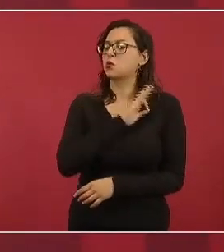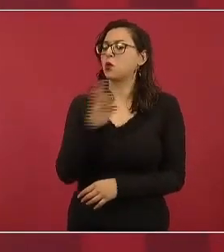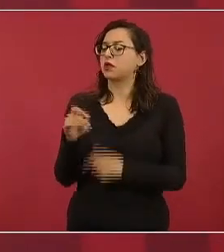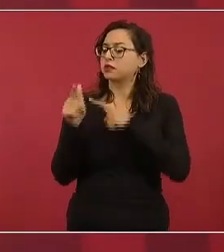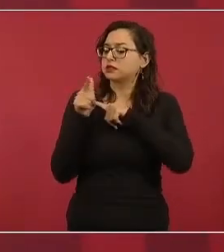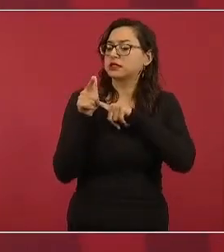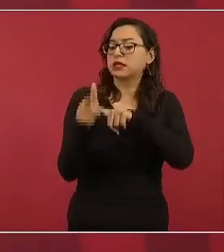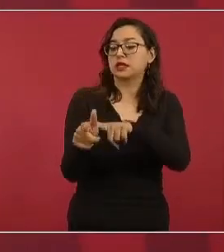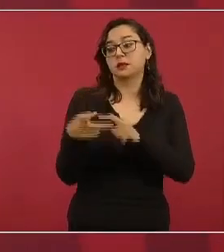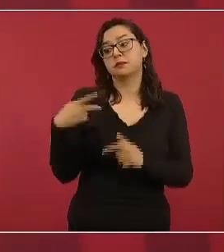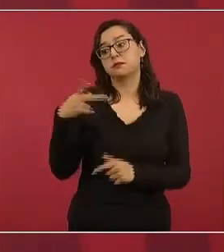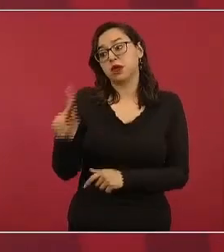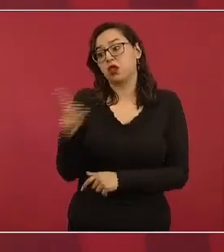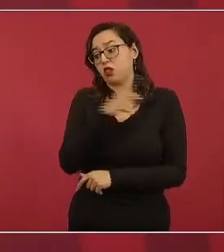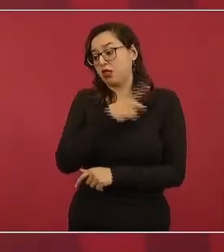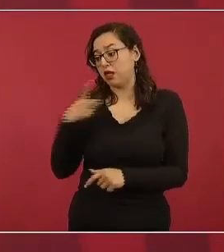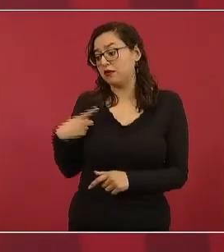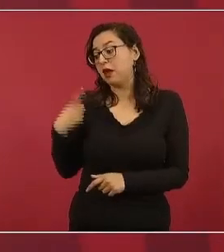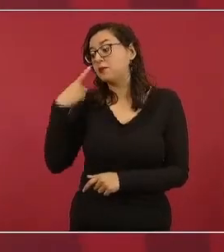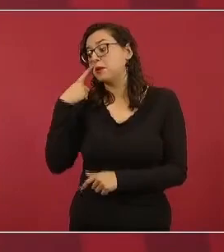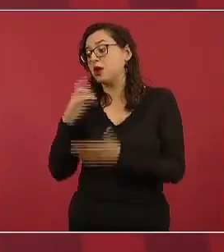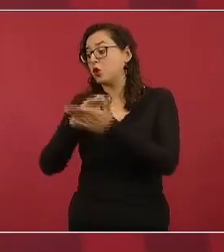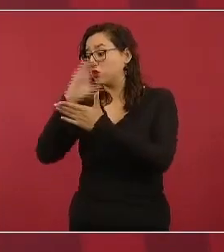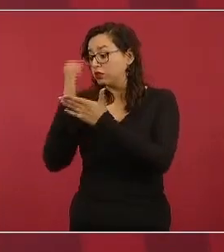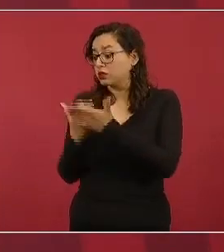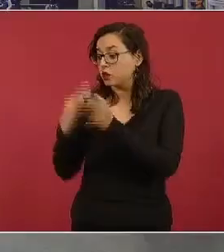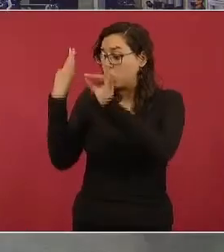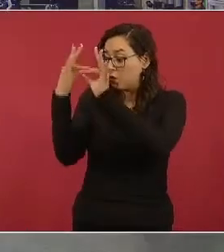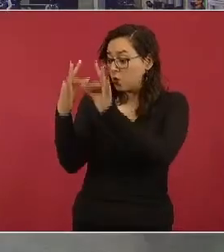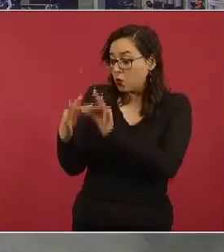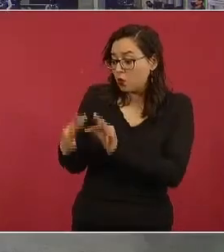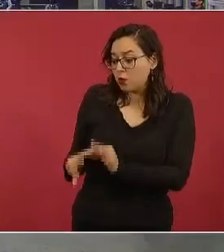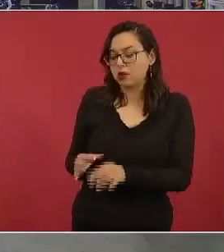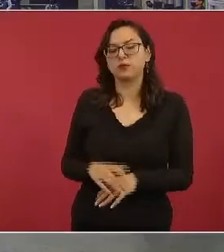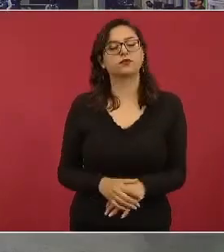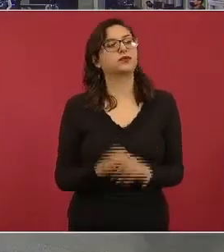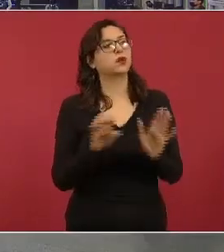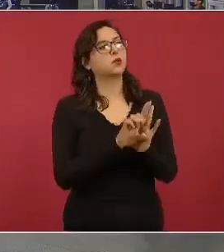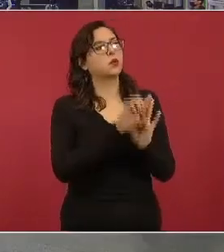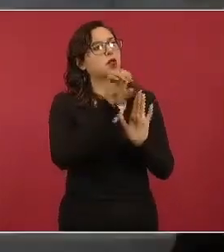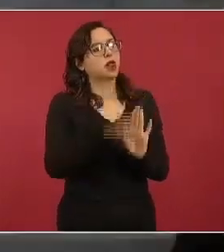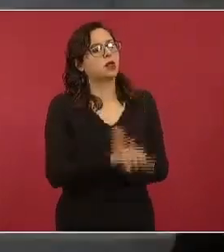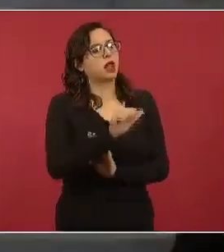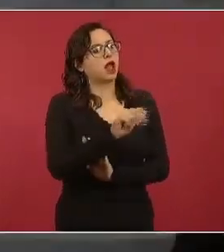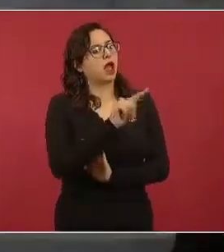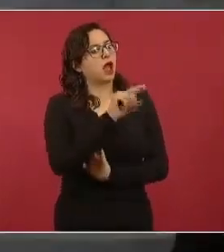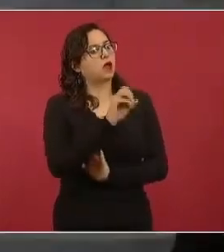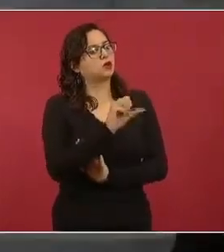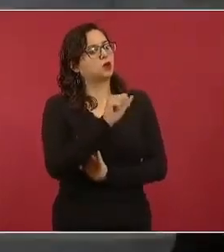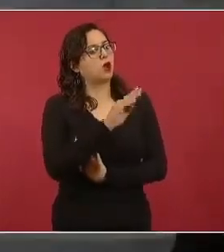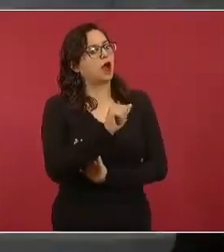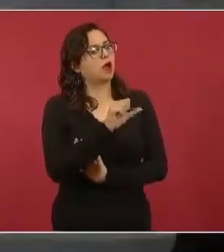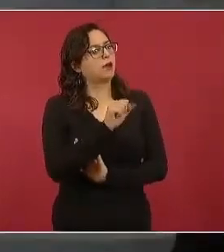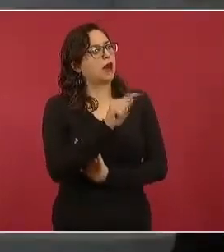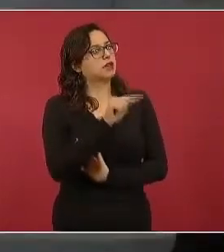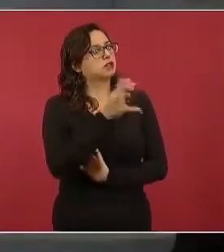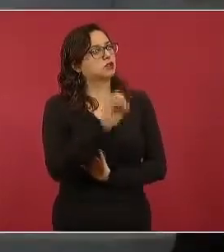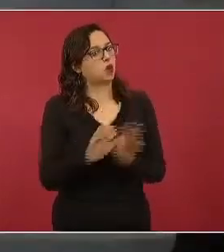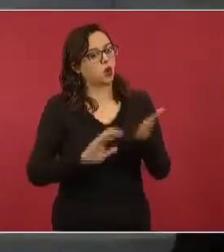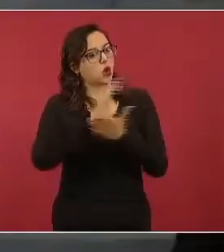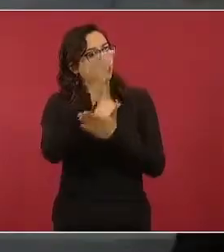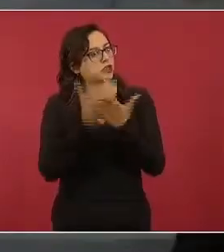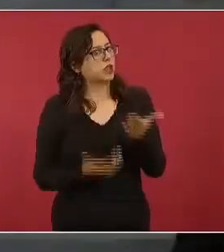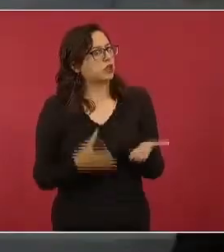se cumpla con los contratos. Pero, por ejemplo, estas de autoabasto se tendrían que... Es que esas son ilegales.